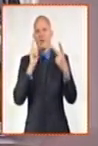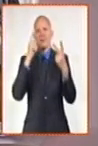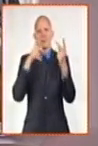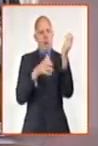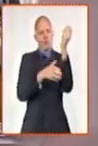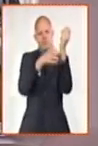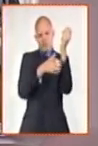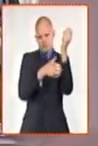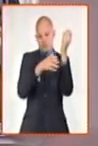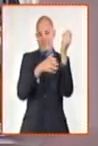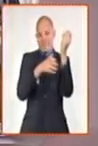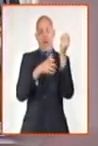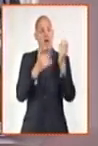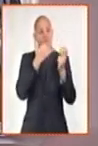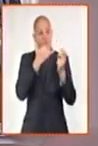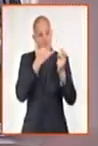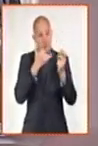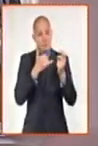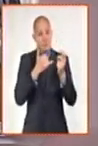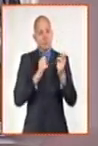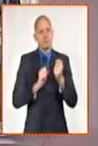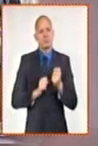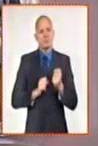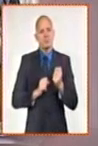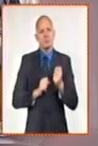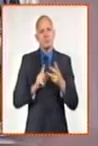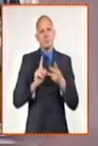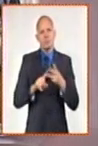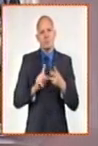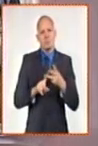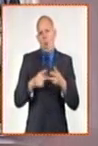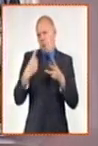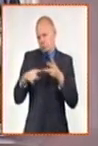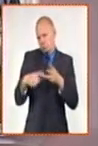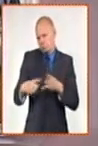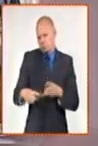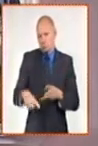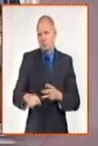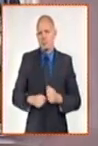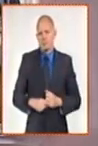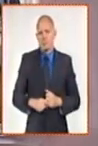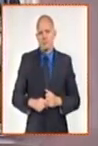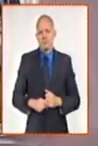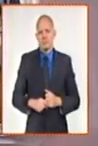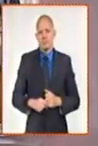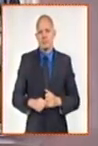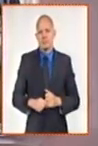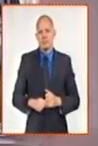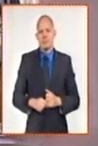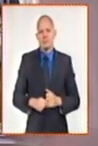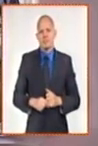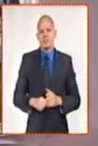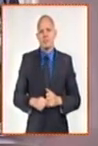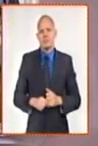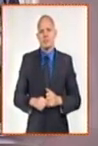elementos fundamentales, y otros elementos, por supuesto, que se ven afectados, pero siempre se contabiliza esto como elementos fundamentales desde el punto de vista